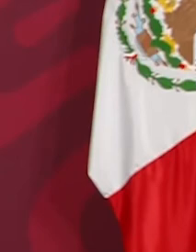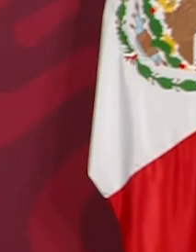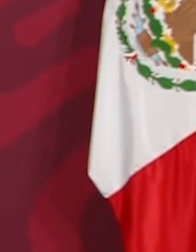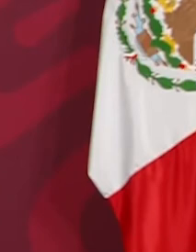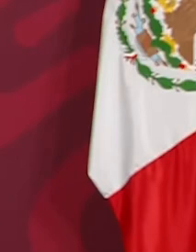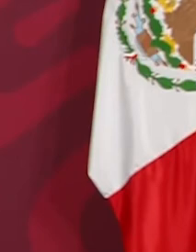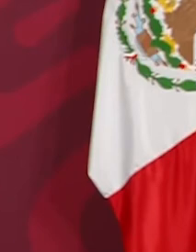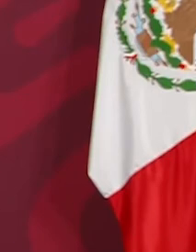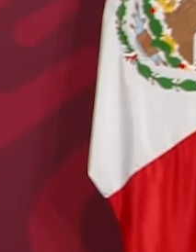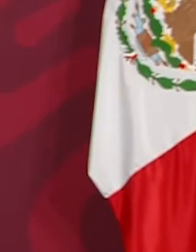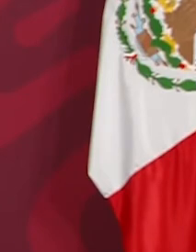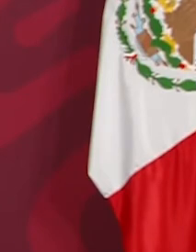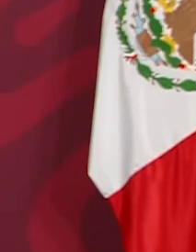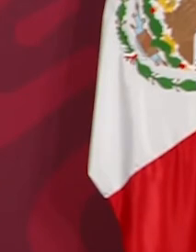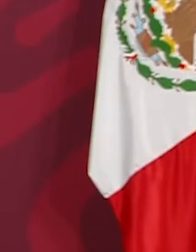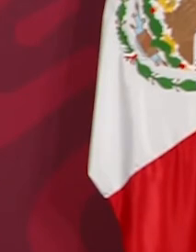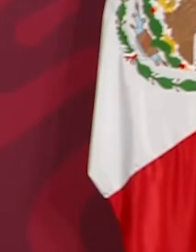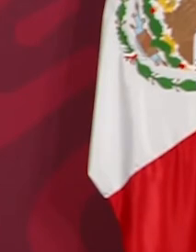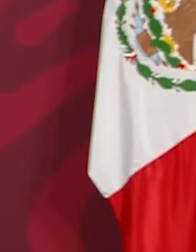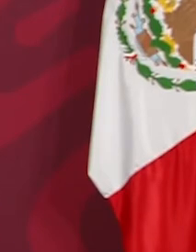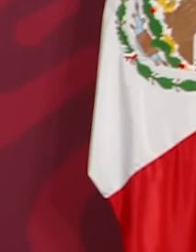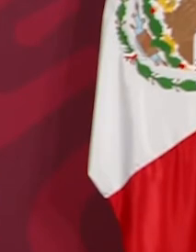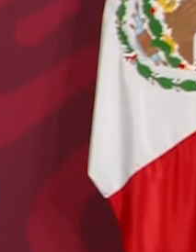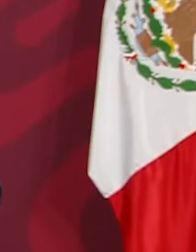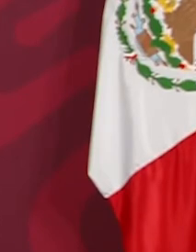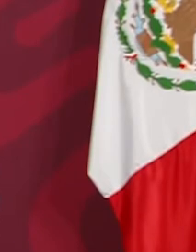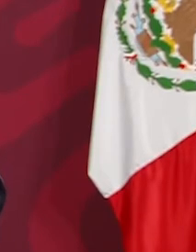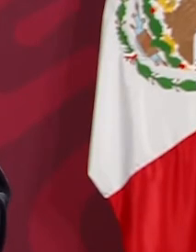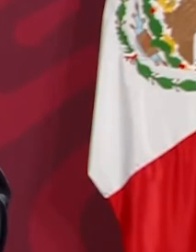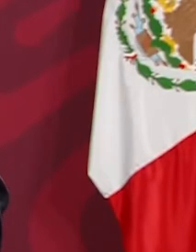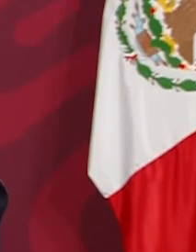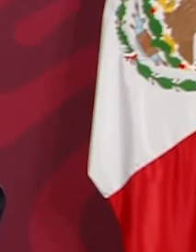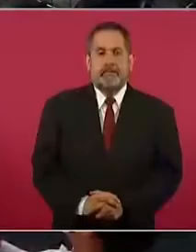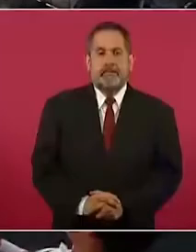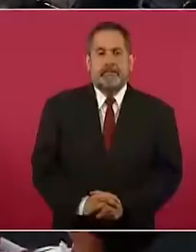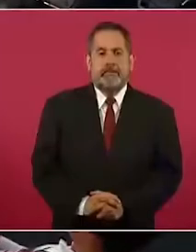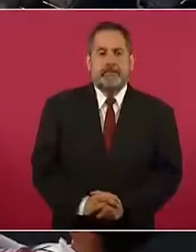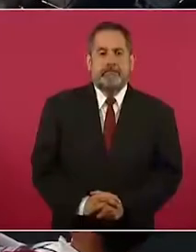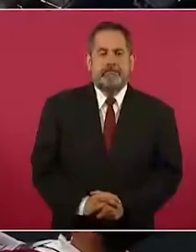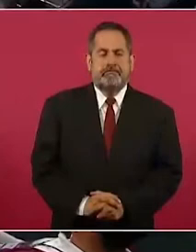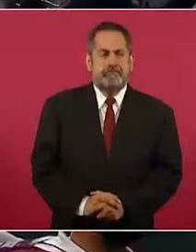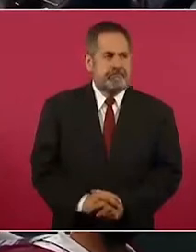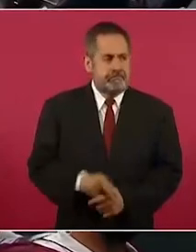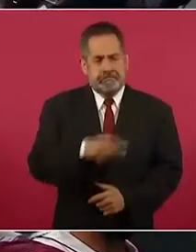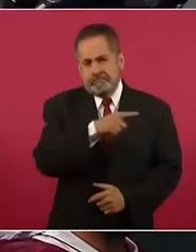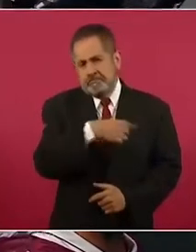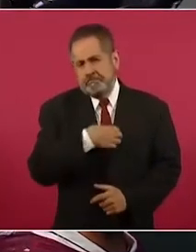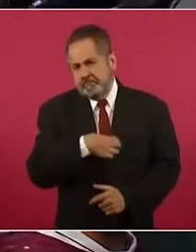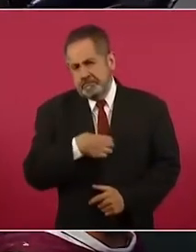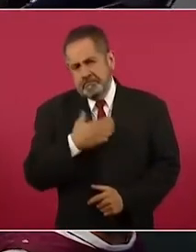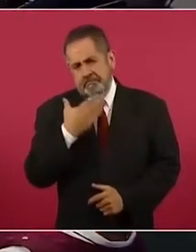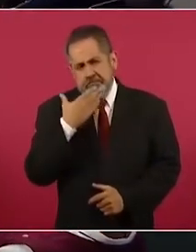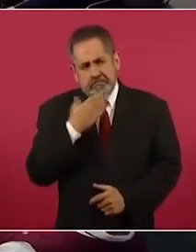muy respetuoso. Y lo cierto es que